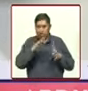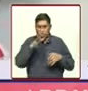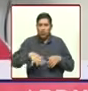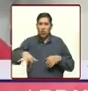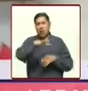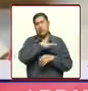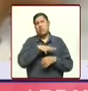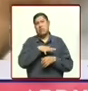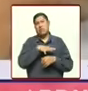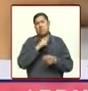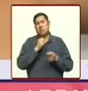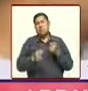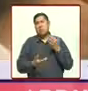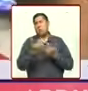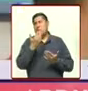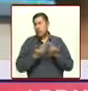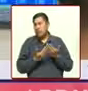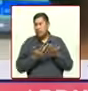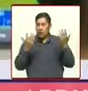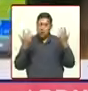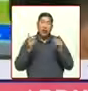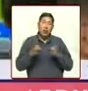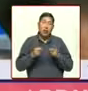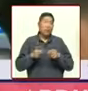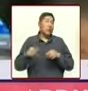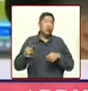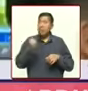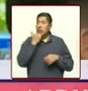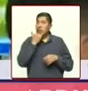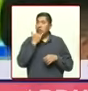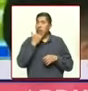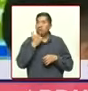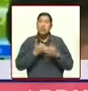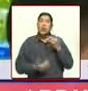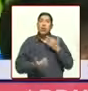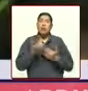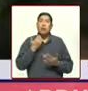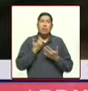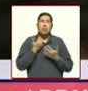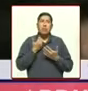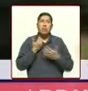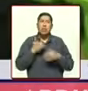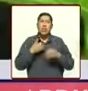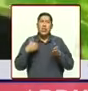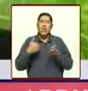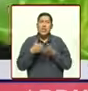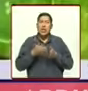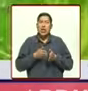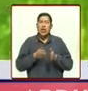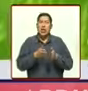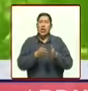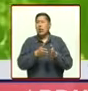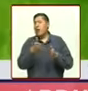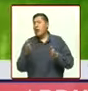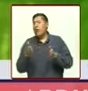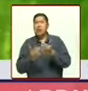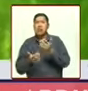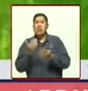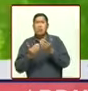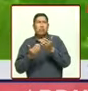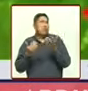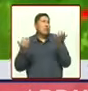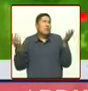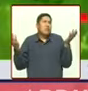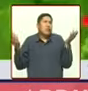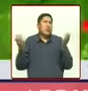la zona, ¿no? Es así que también se dan los incidentes de quemas sobre las carreteras principales, ¿no? Por alguna